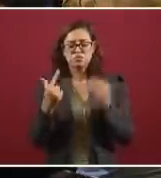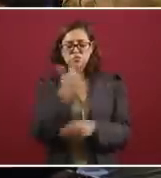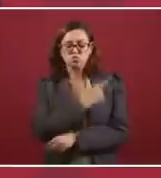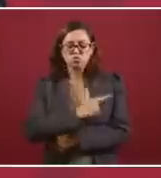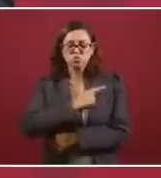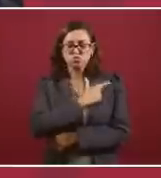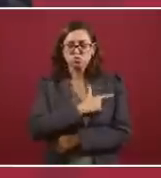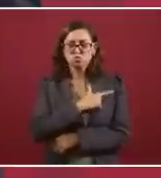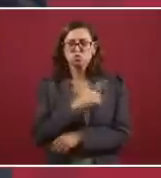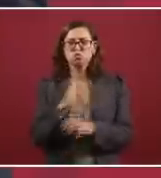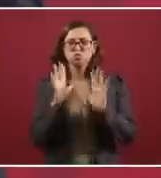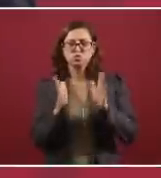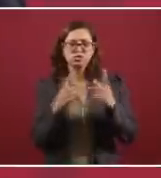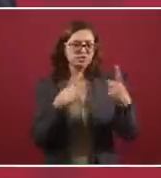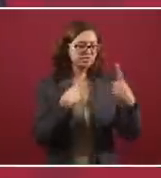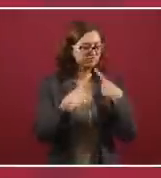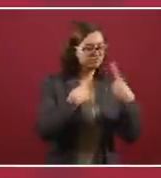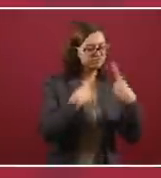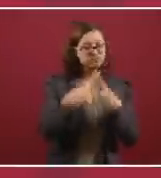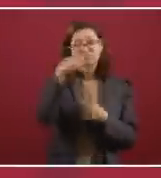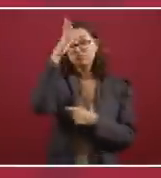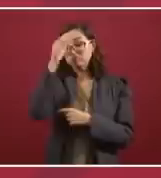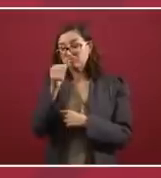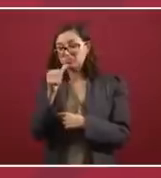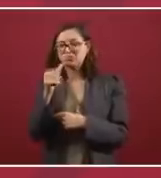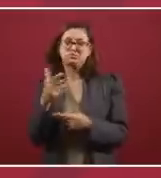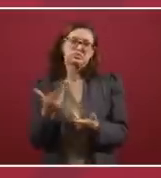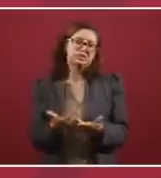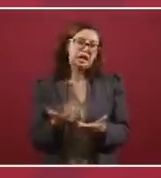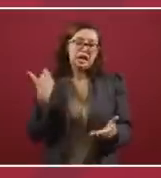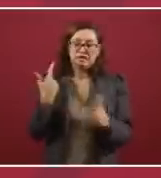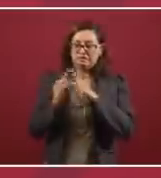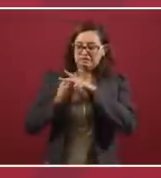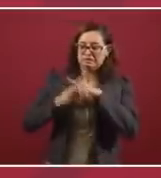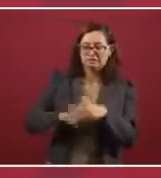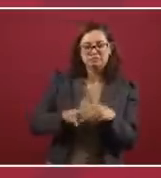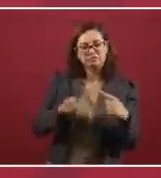esta negociación debido a los diferendos que hubo sobre